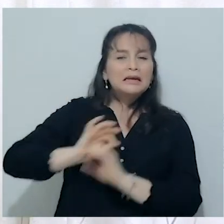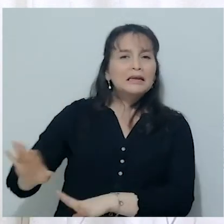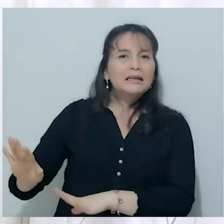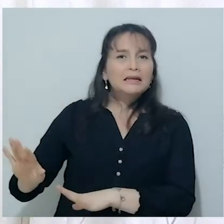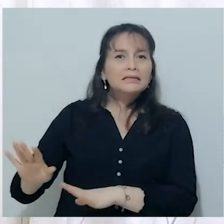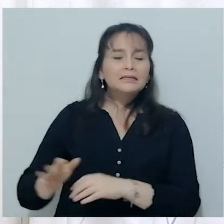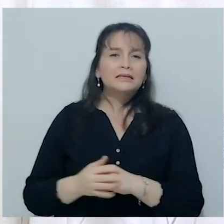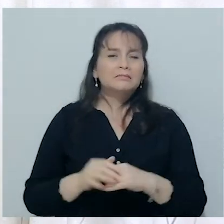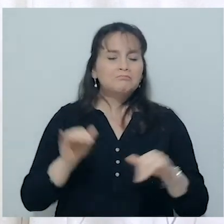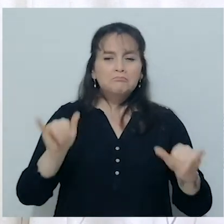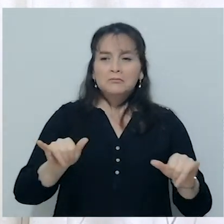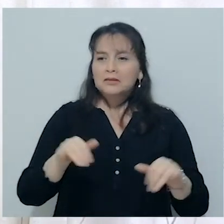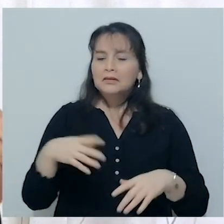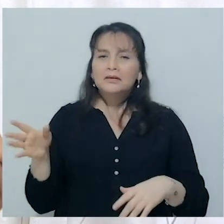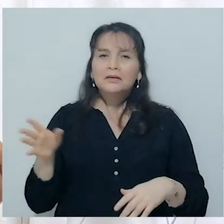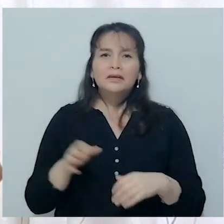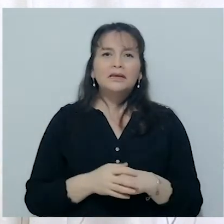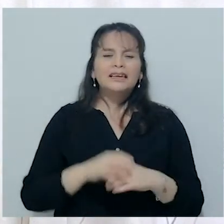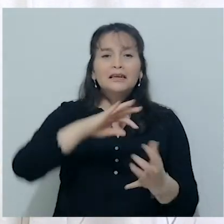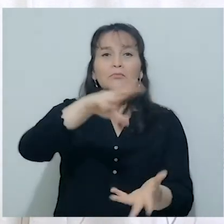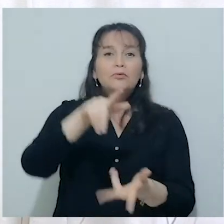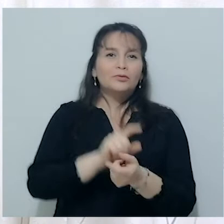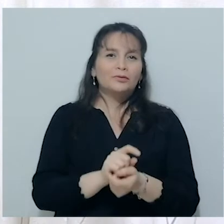día tendrán que quedar en el marco de lo terrenal.